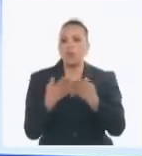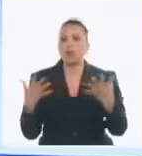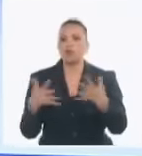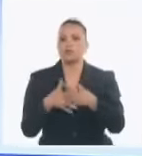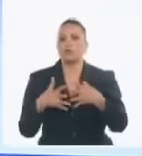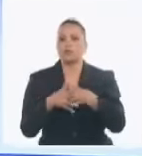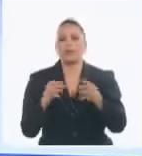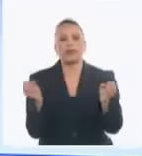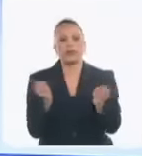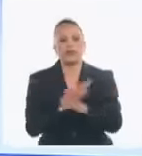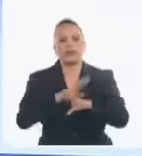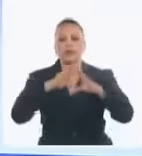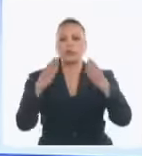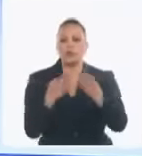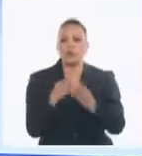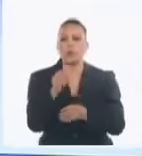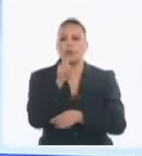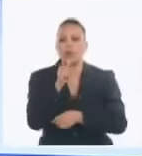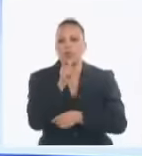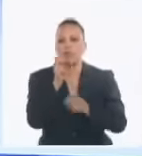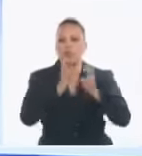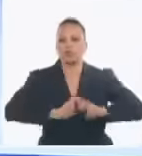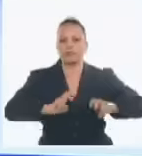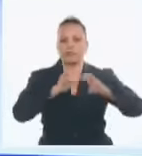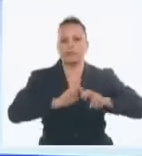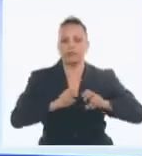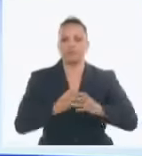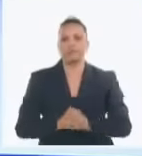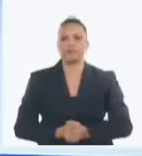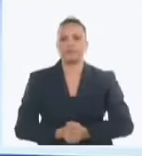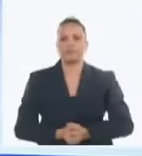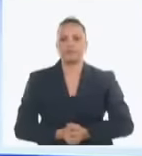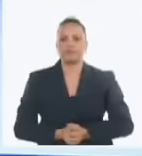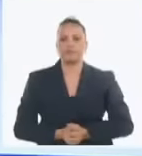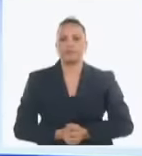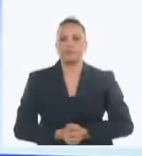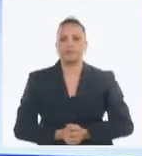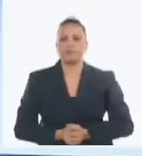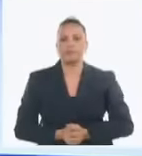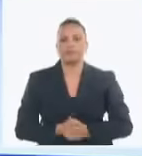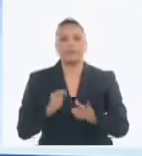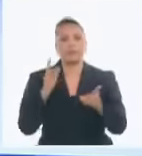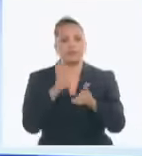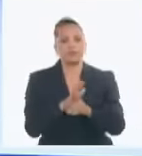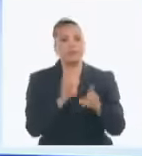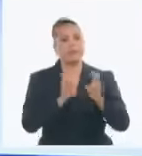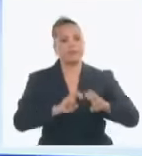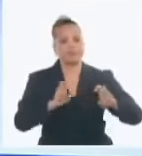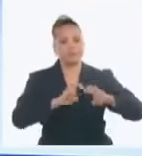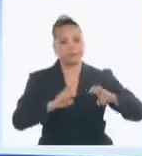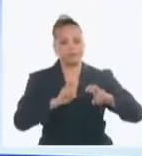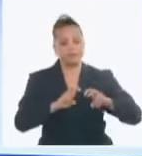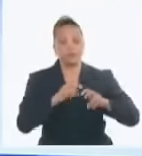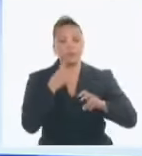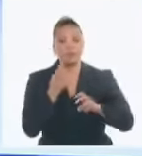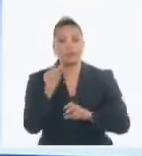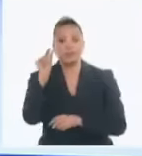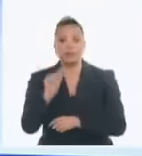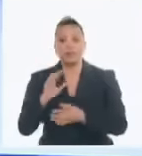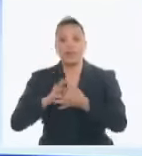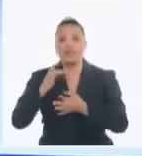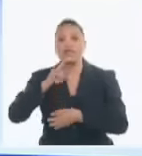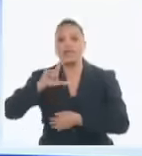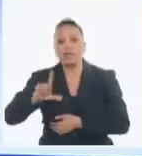esclarecimiento total de estas conductas desde el mismo inicio de estas actuaciones el implicado ha